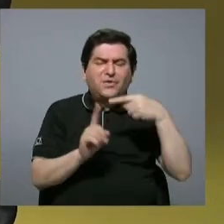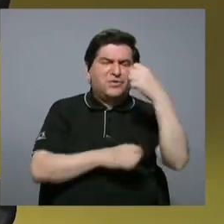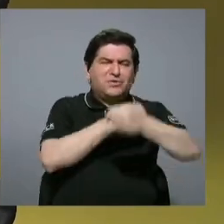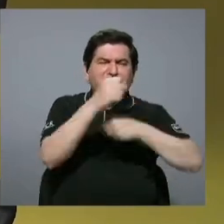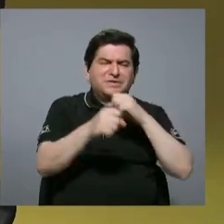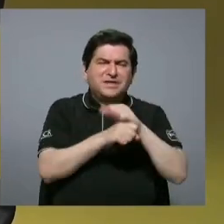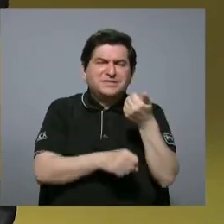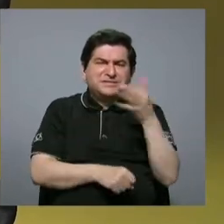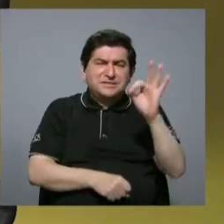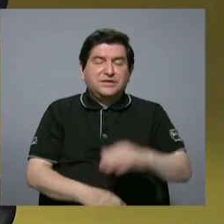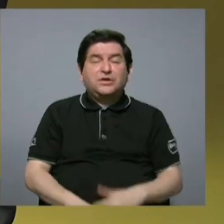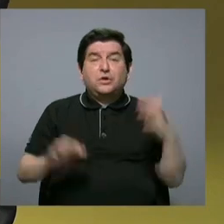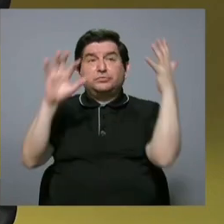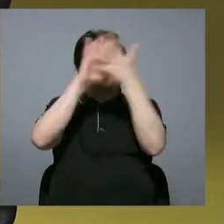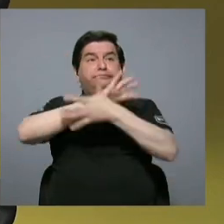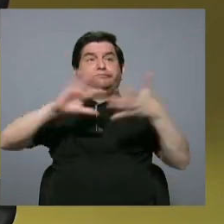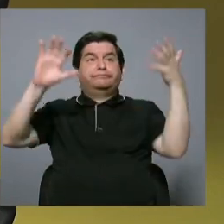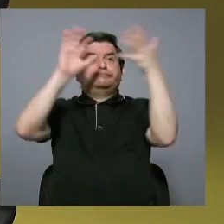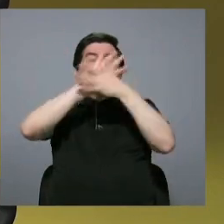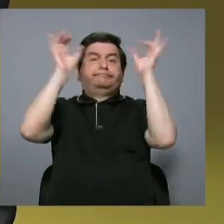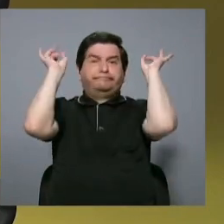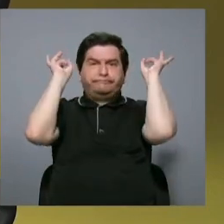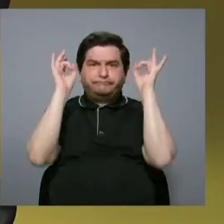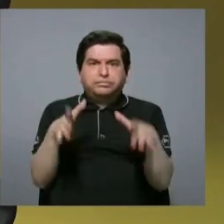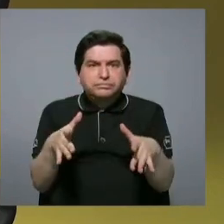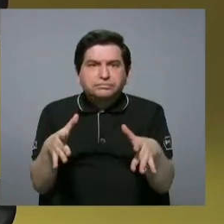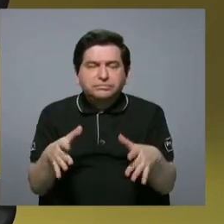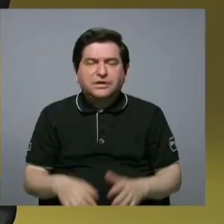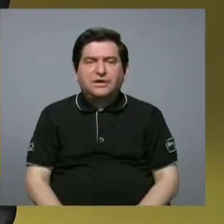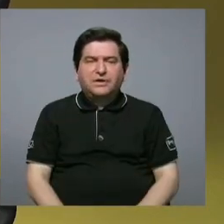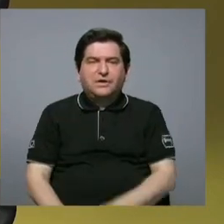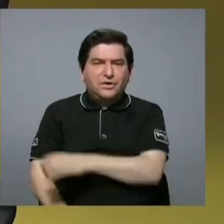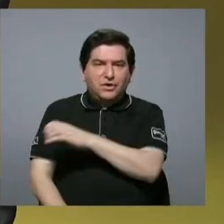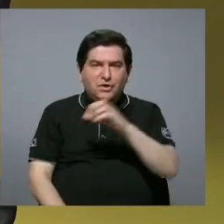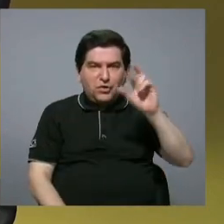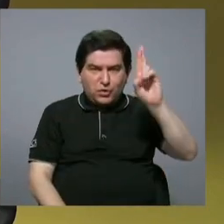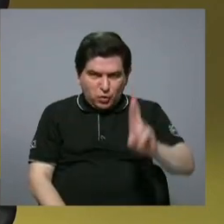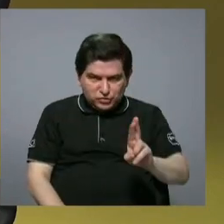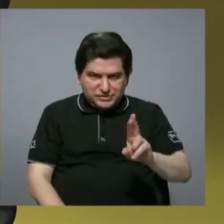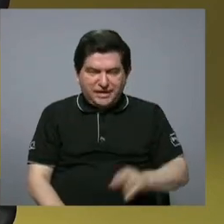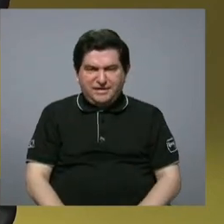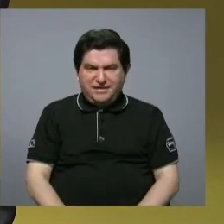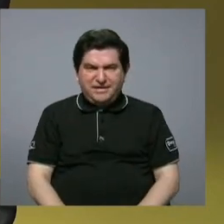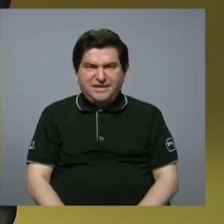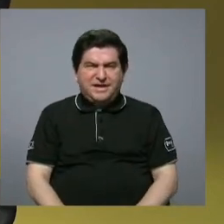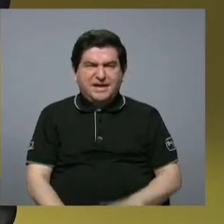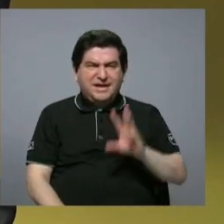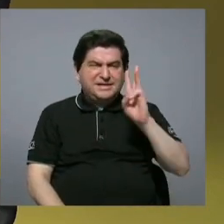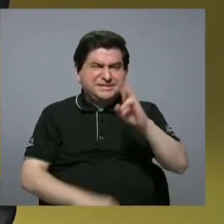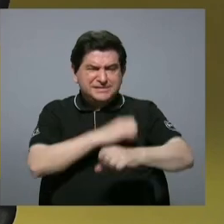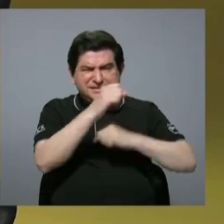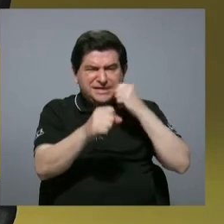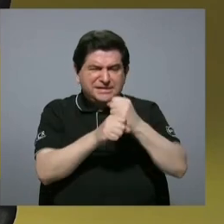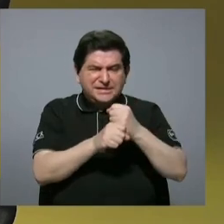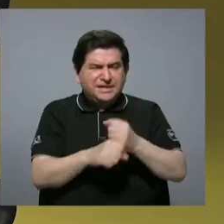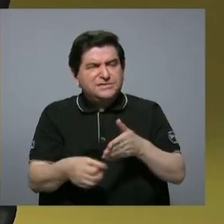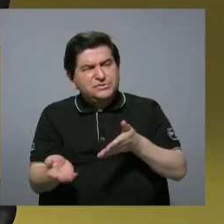un verdadero enredo, ¿verdad? En el sentido de que Costa Rica, imagínense qué pasa en 6 años de